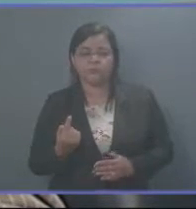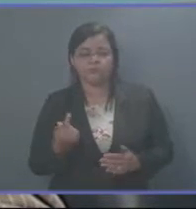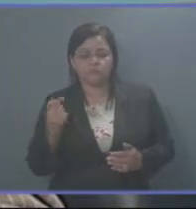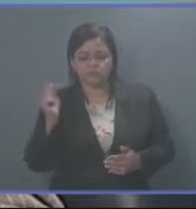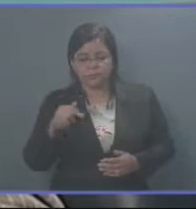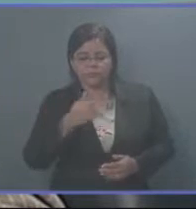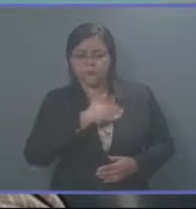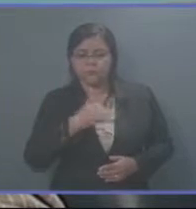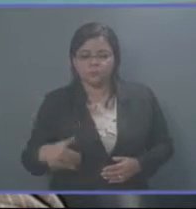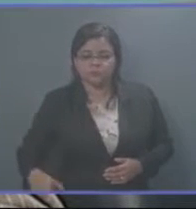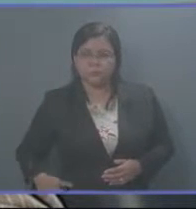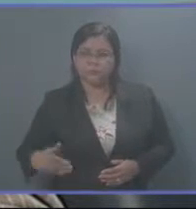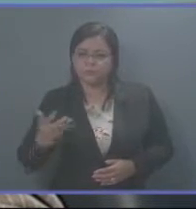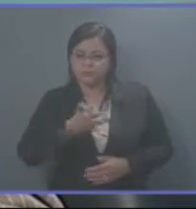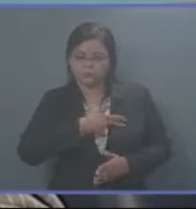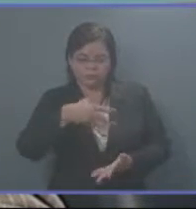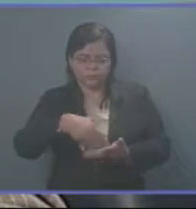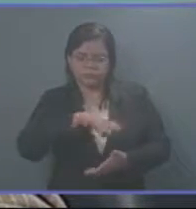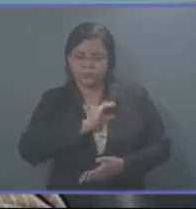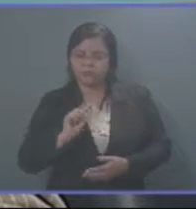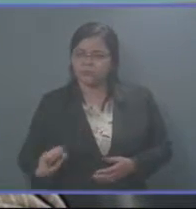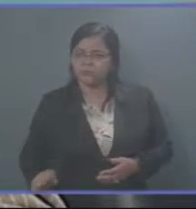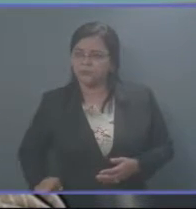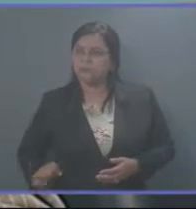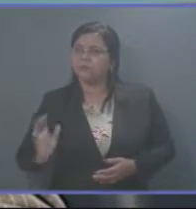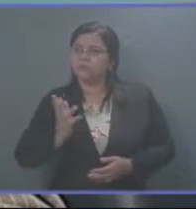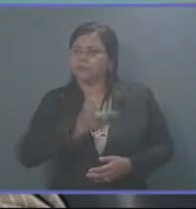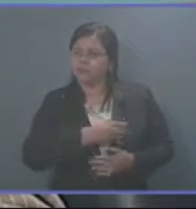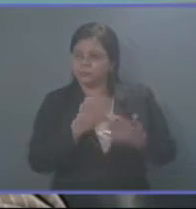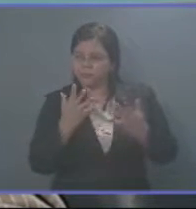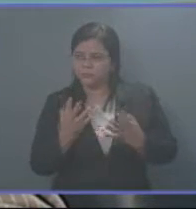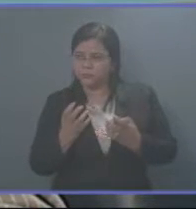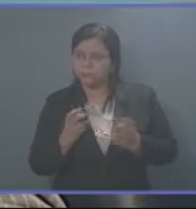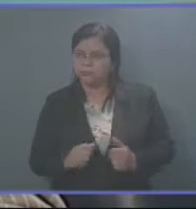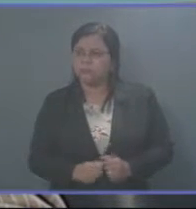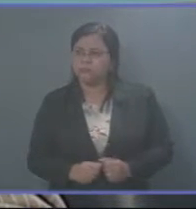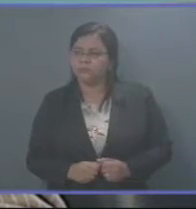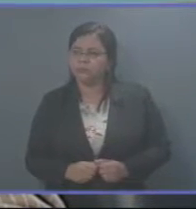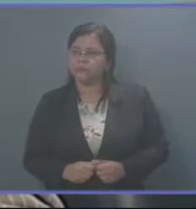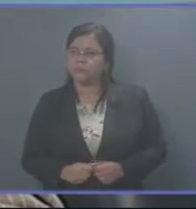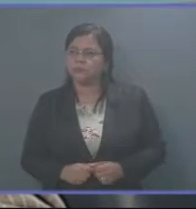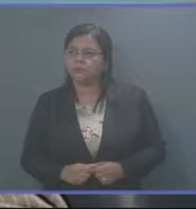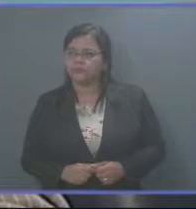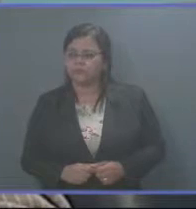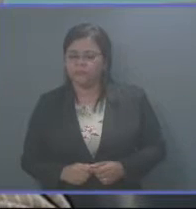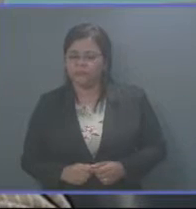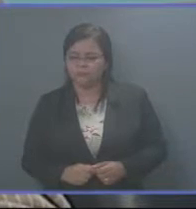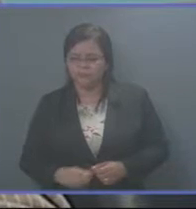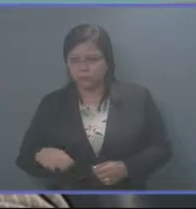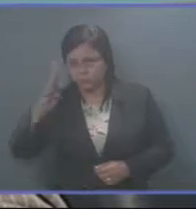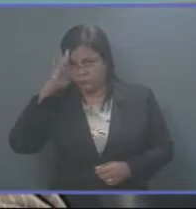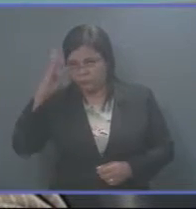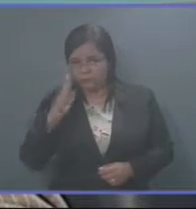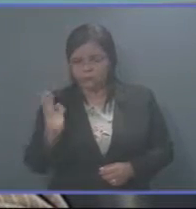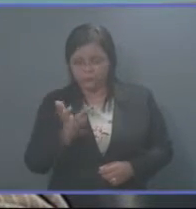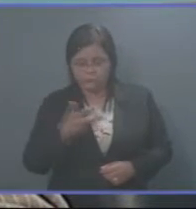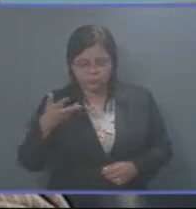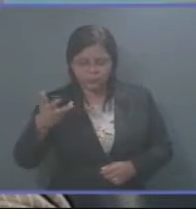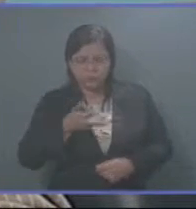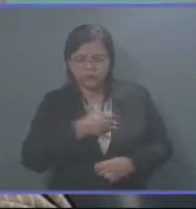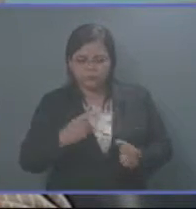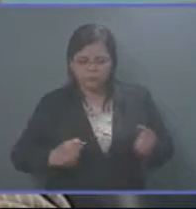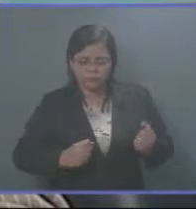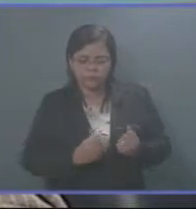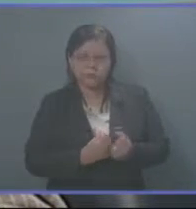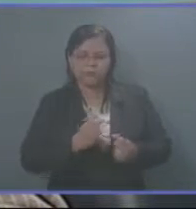presidente, nosotros y pueblo salvadoreño, les enviamos un saludo y nos solidarizamos con todos los habitantes